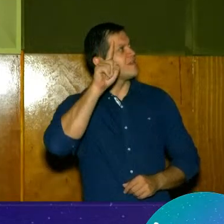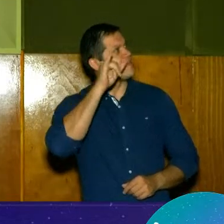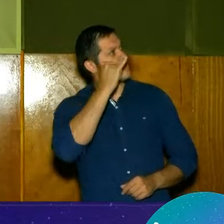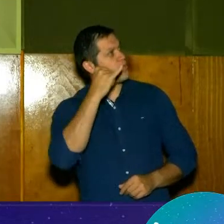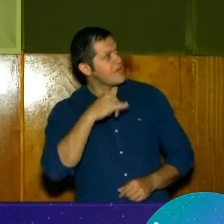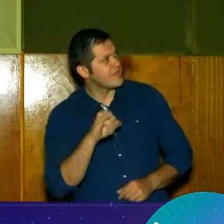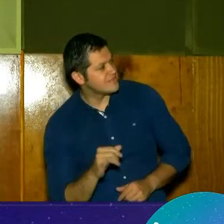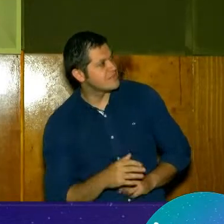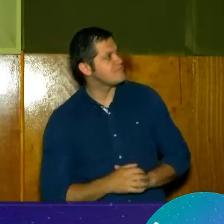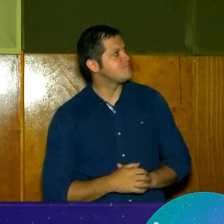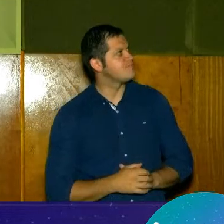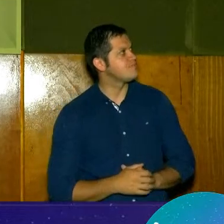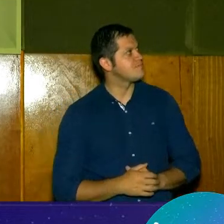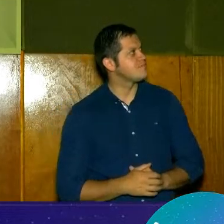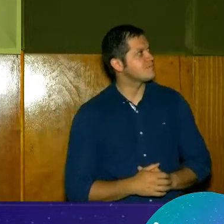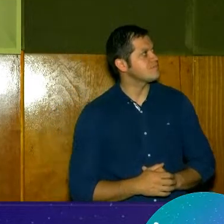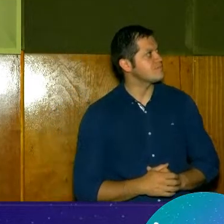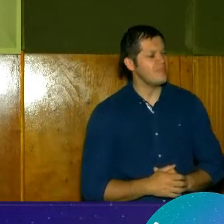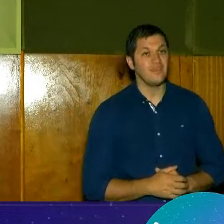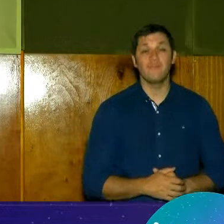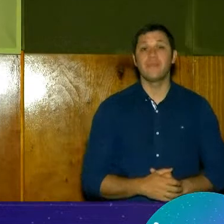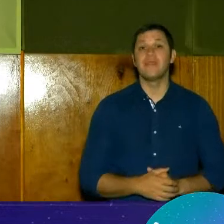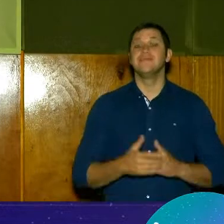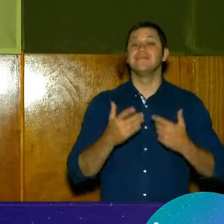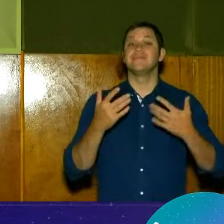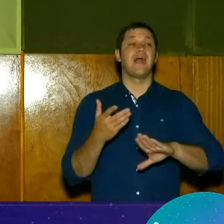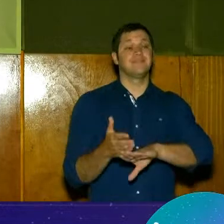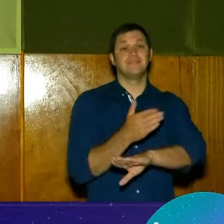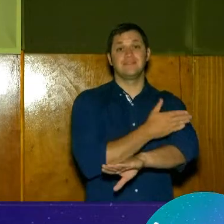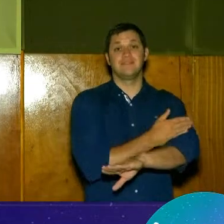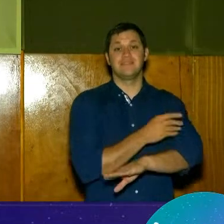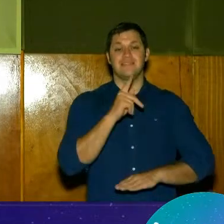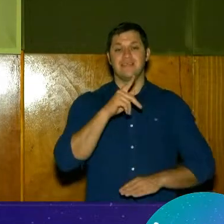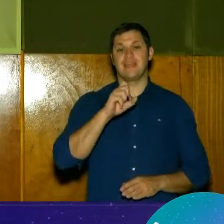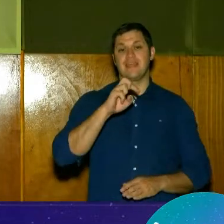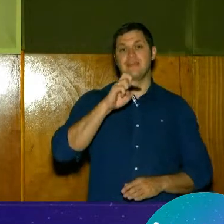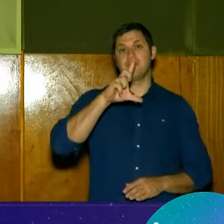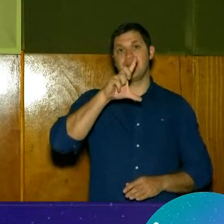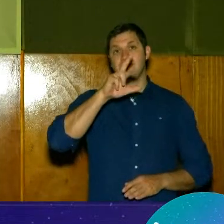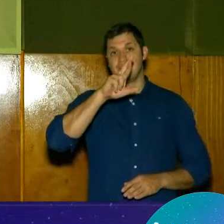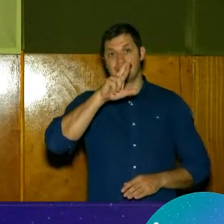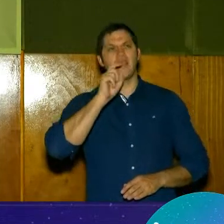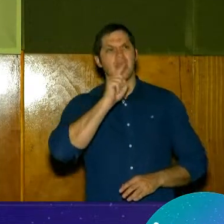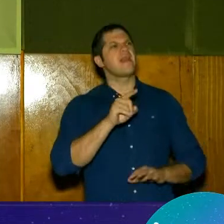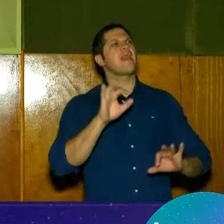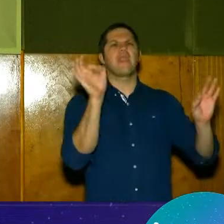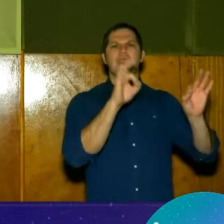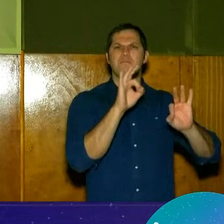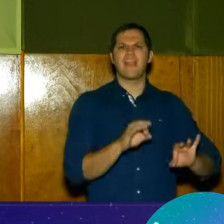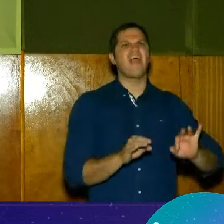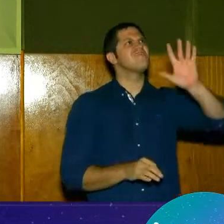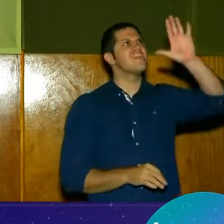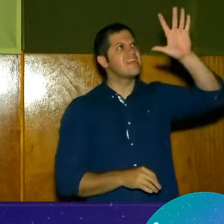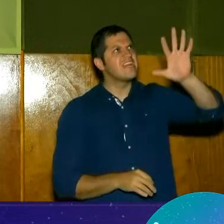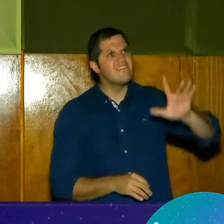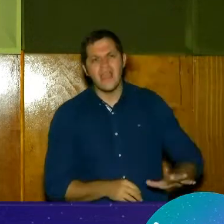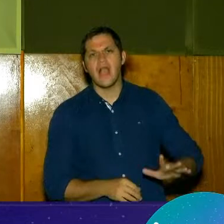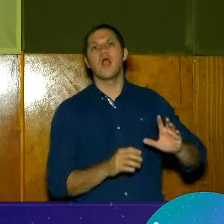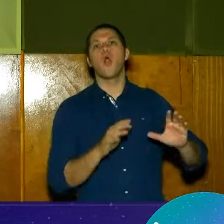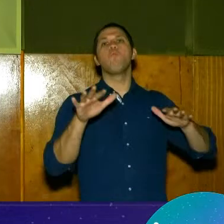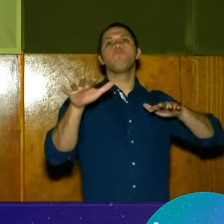escriba este documento que se llama urania propicia ya habían aparecido las leyes de kepler que